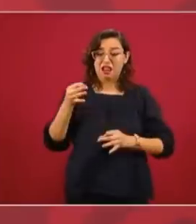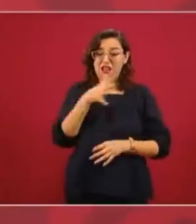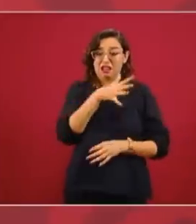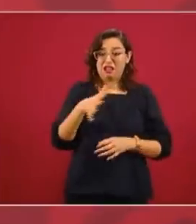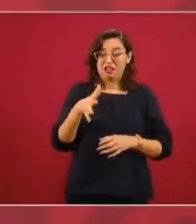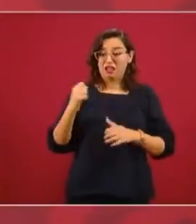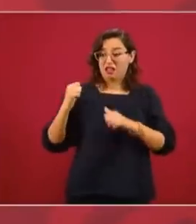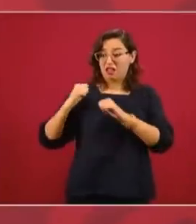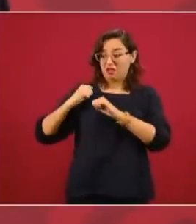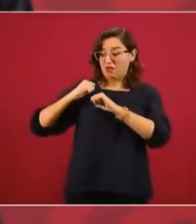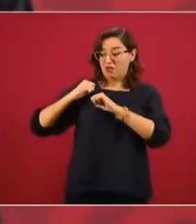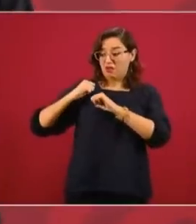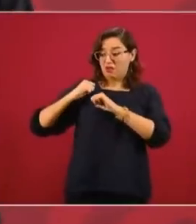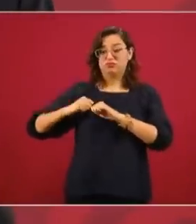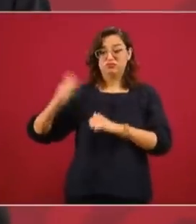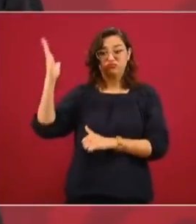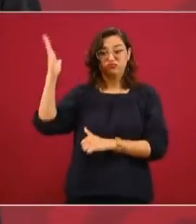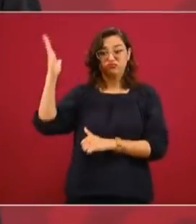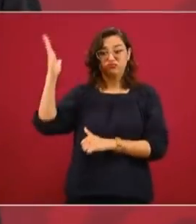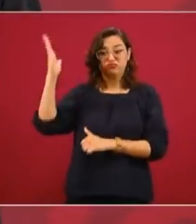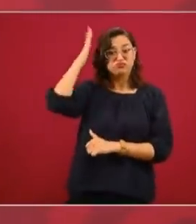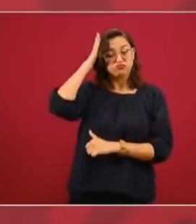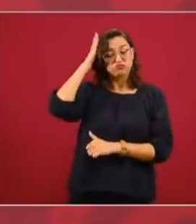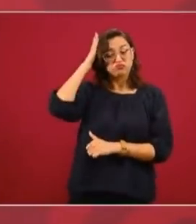de que se detuvo a uno de los